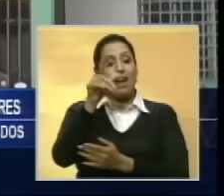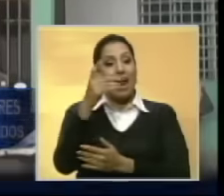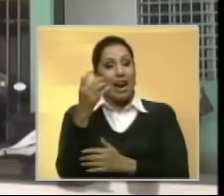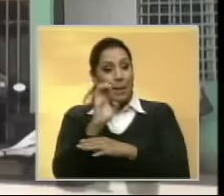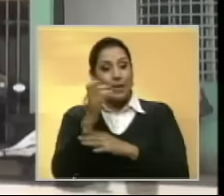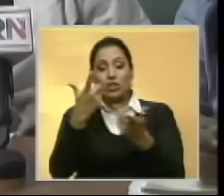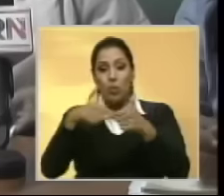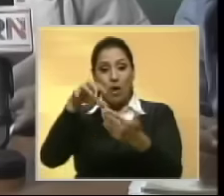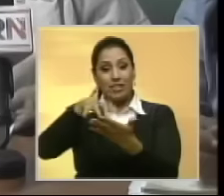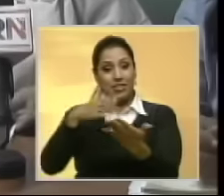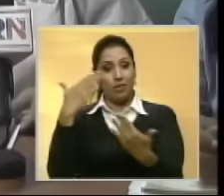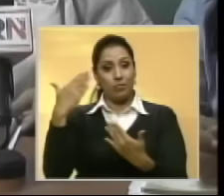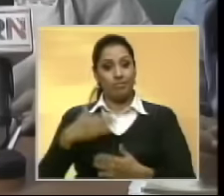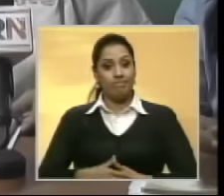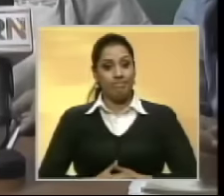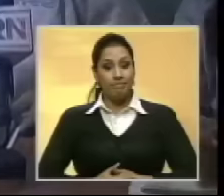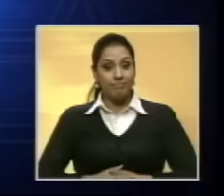emergencia en la entidad.